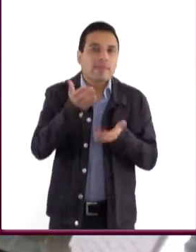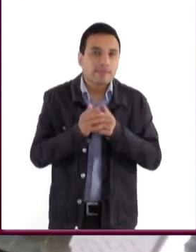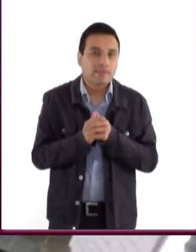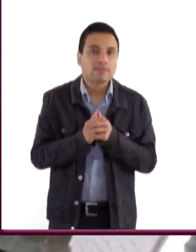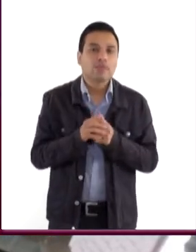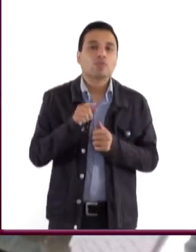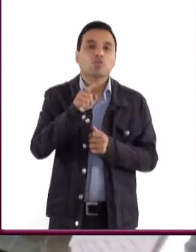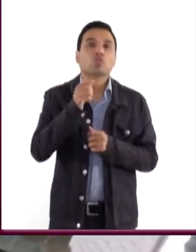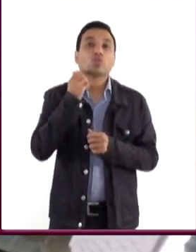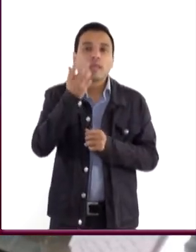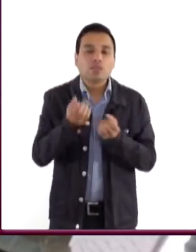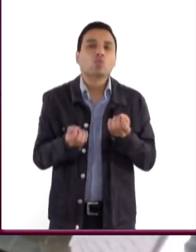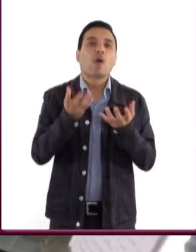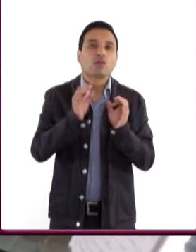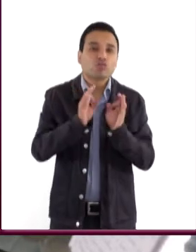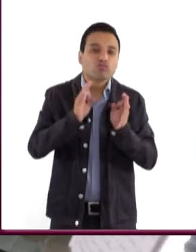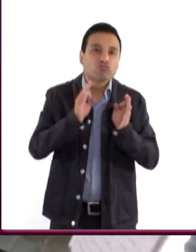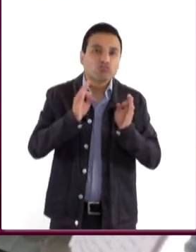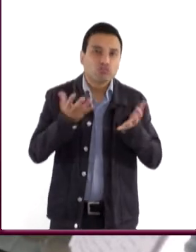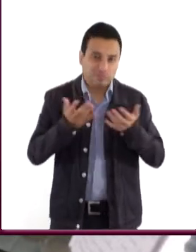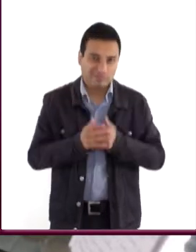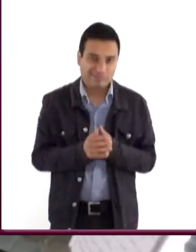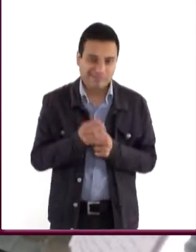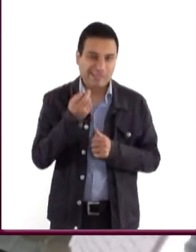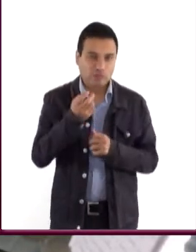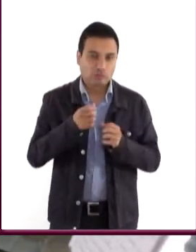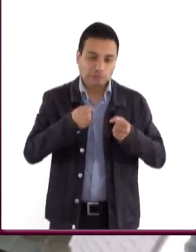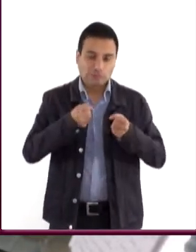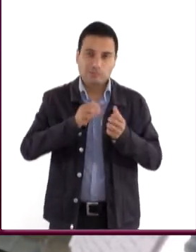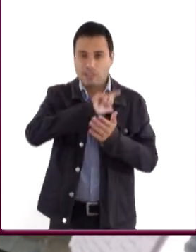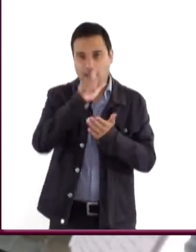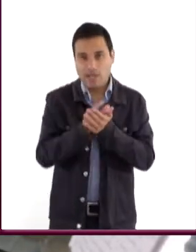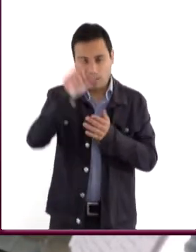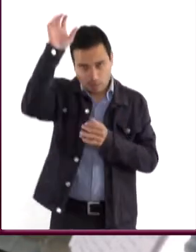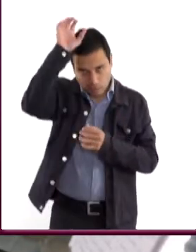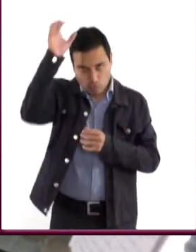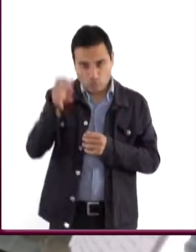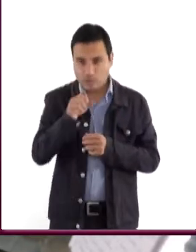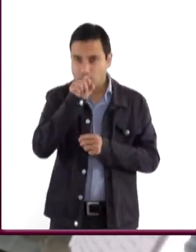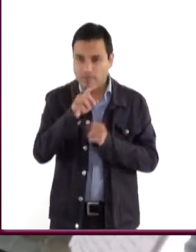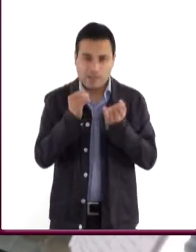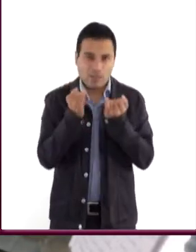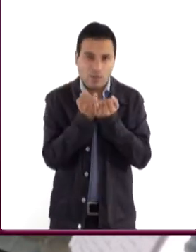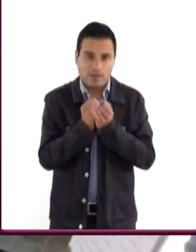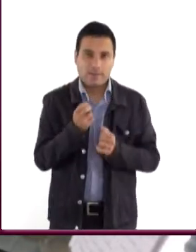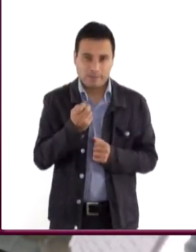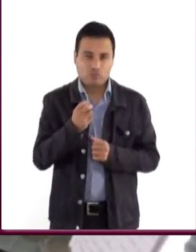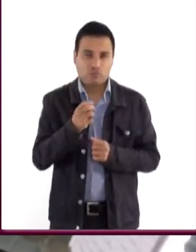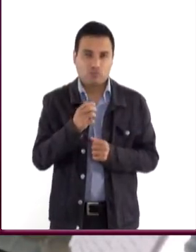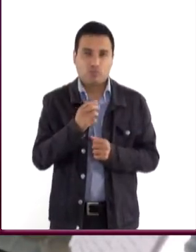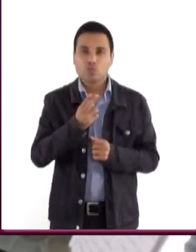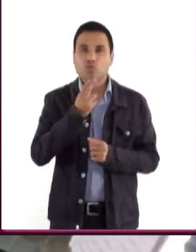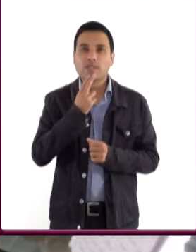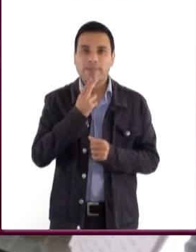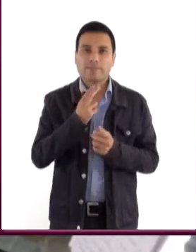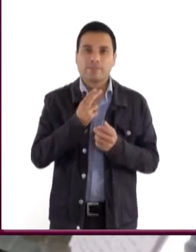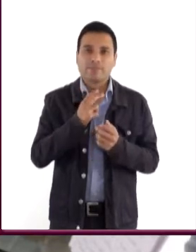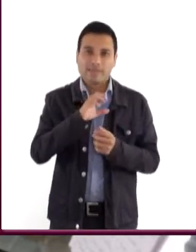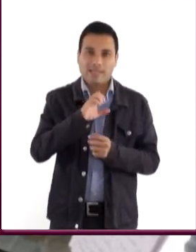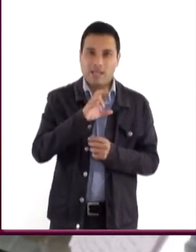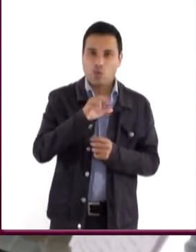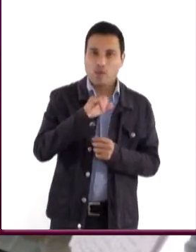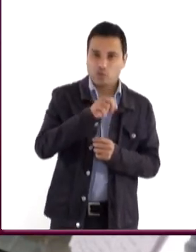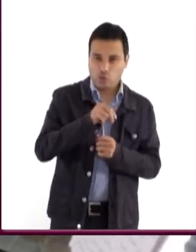lo quiere estirar. Y combinando eso con las leyes de Newton, obtiene uno lo que se llama una ecuación diferencial que gobierna